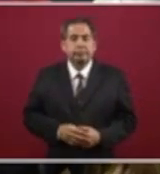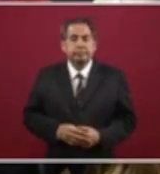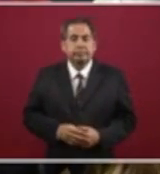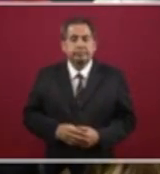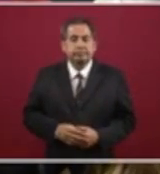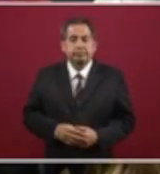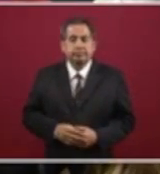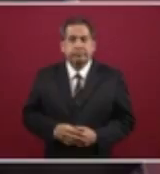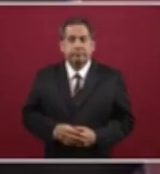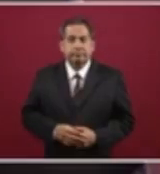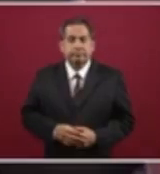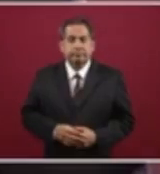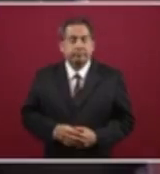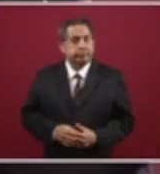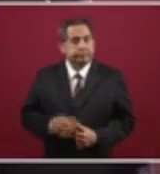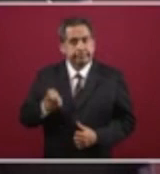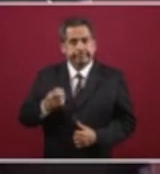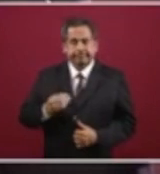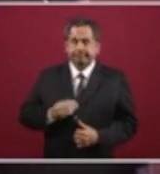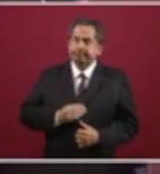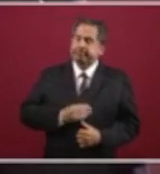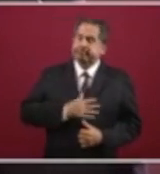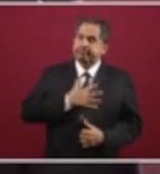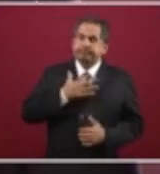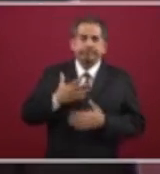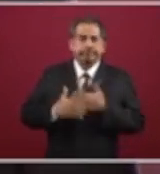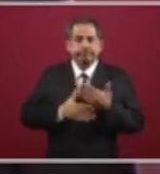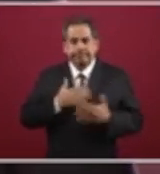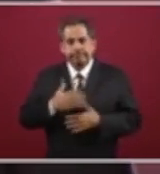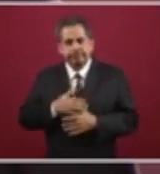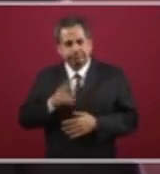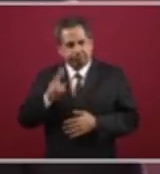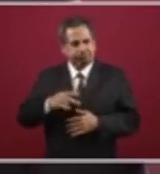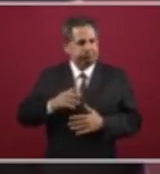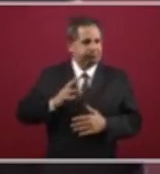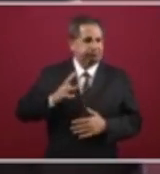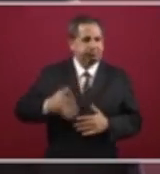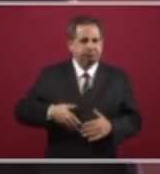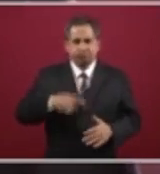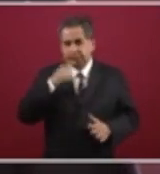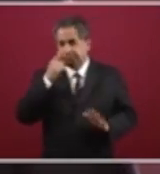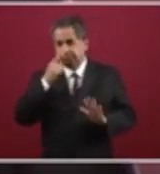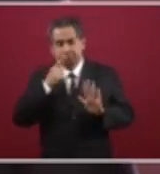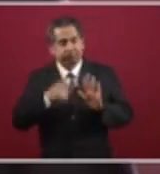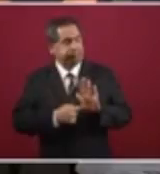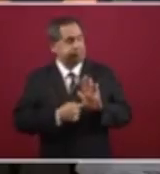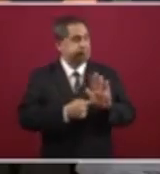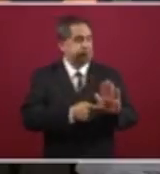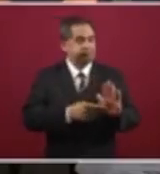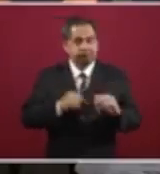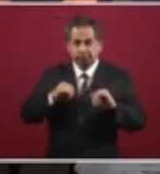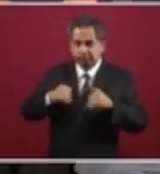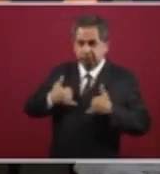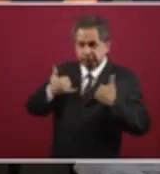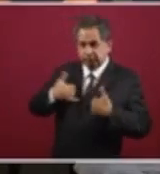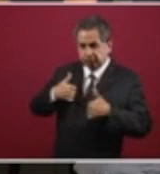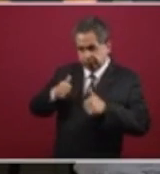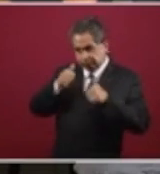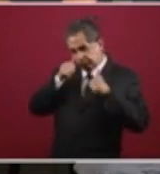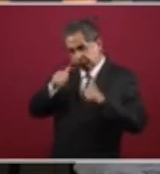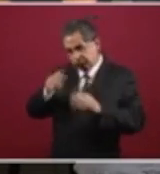es motivo de satisfacción. Es para presumir lo que se está haciendo en